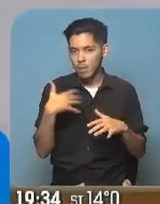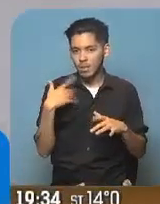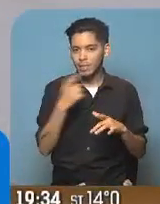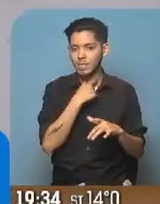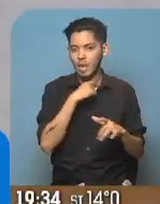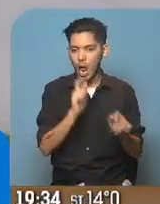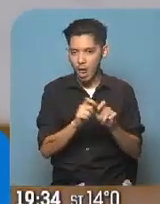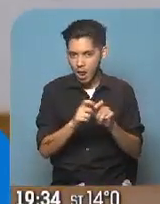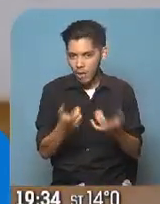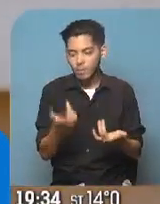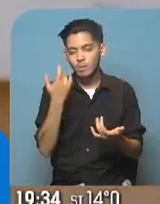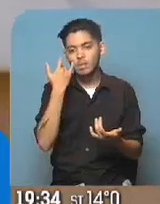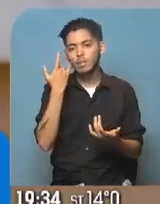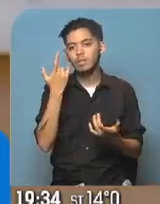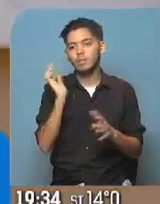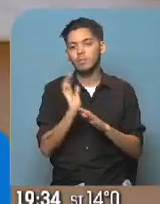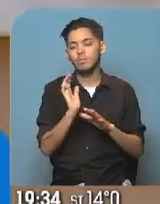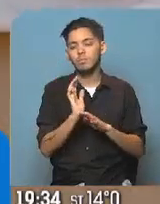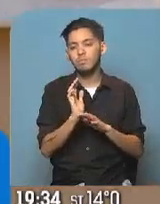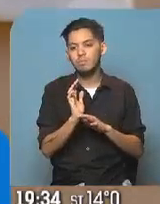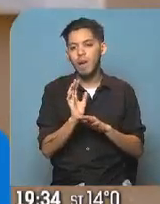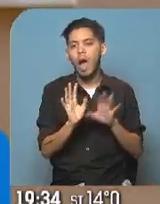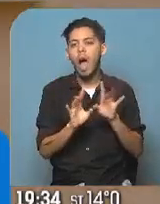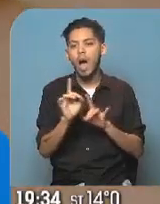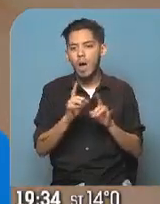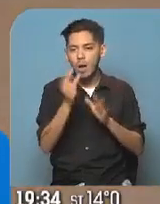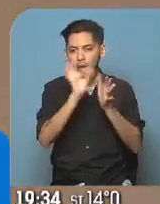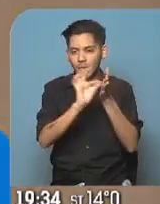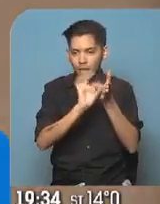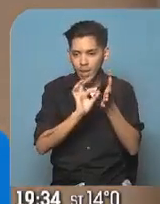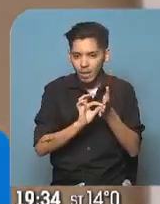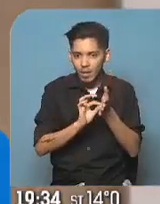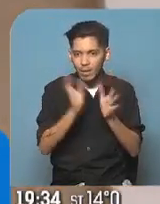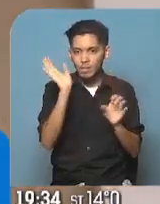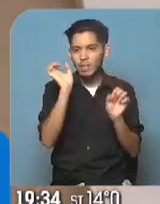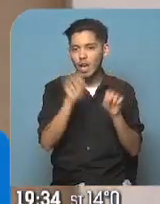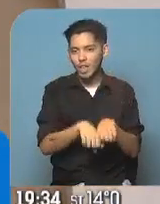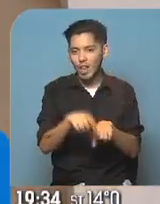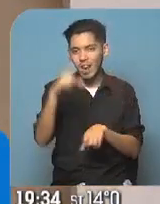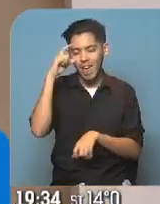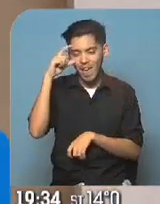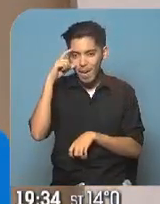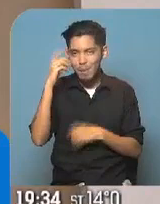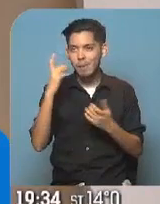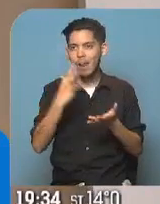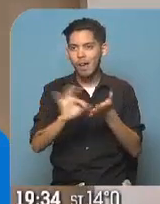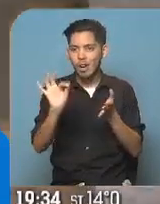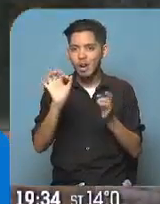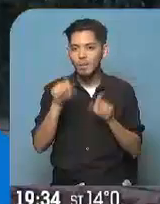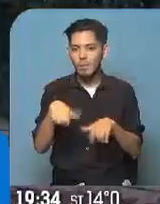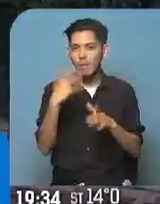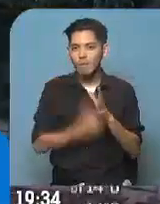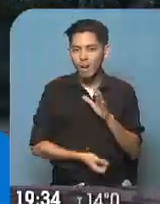enmendarlo y con algún esmalte le taparon la E para corregir este error de